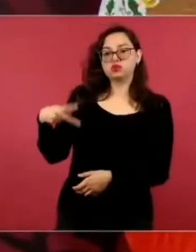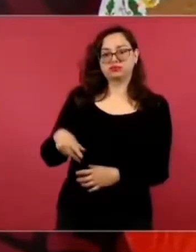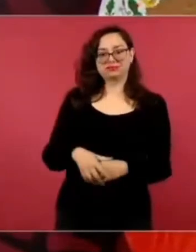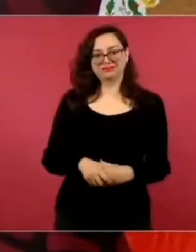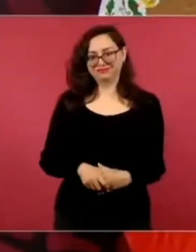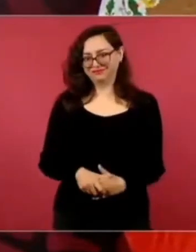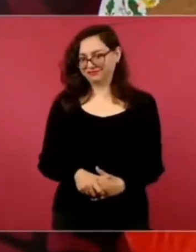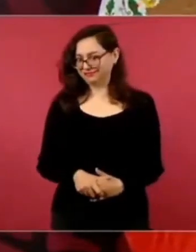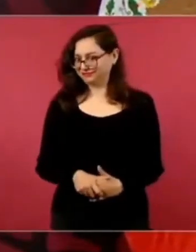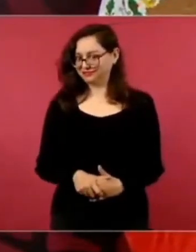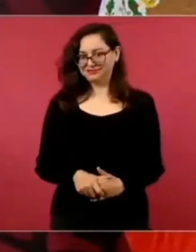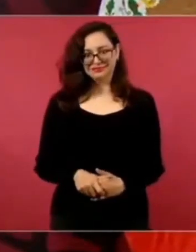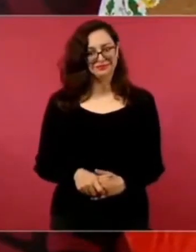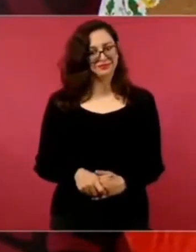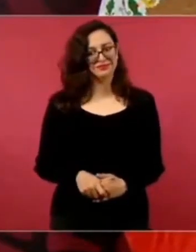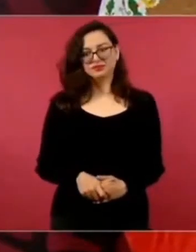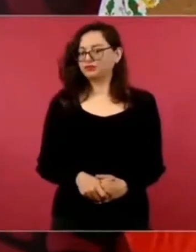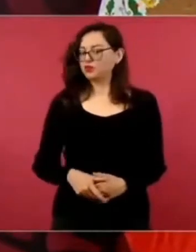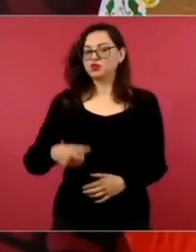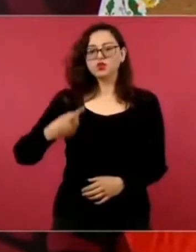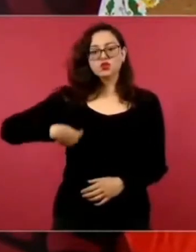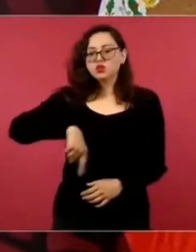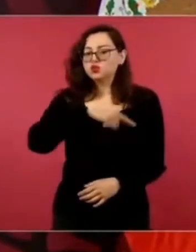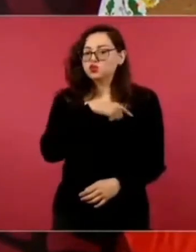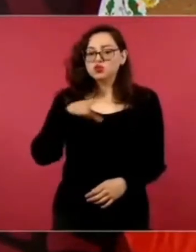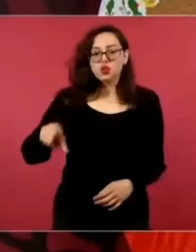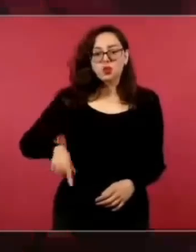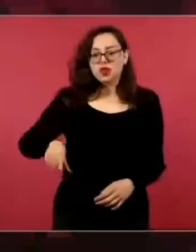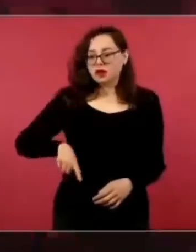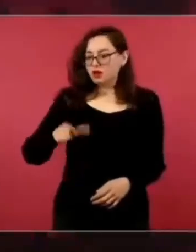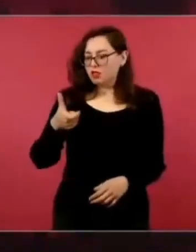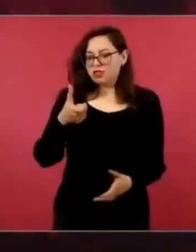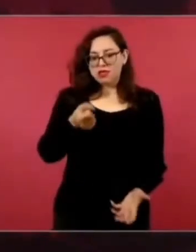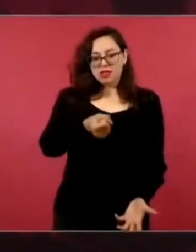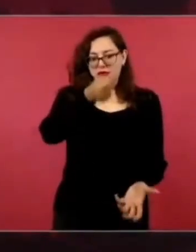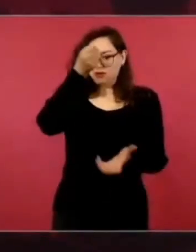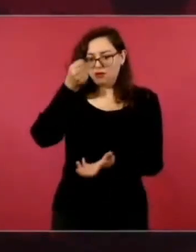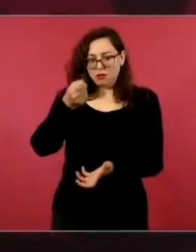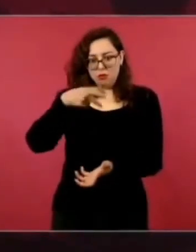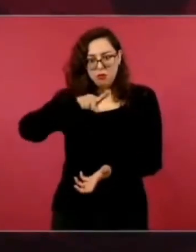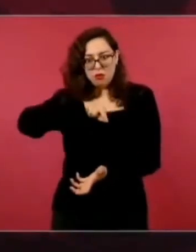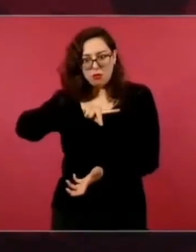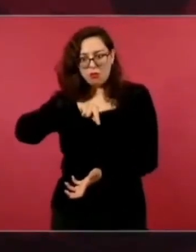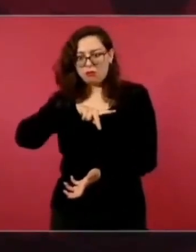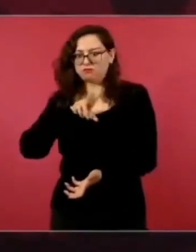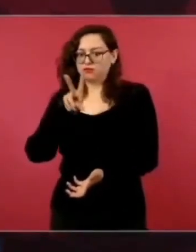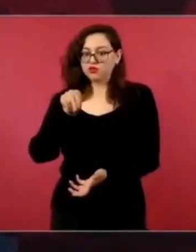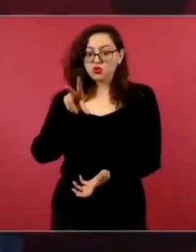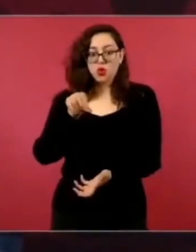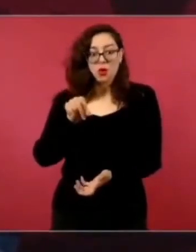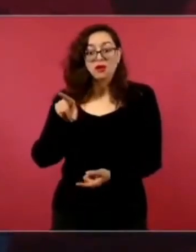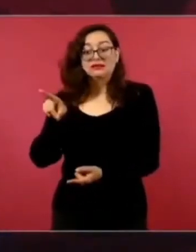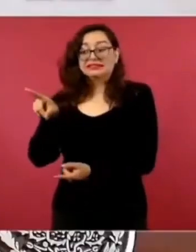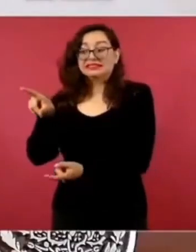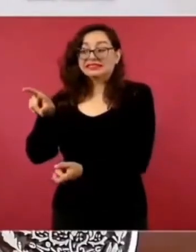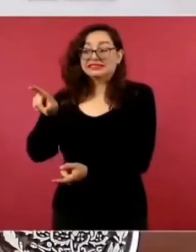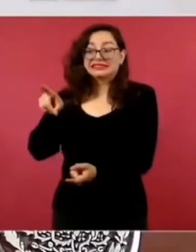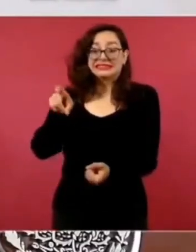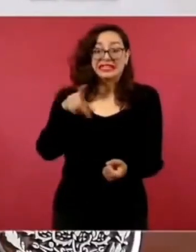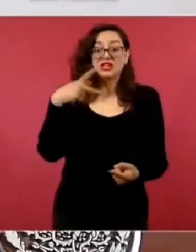No, si nosotros somos simples administradores de los dineros del pueblo.